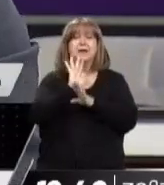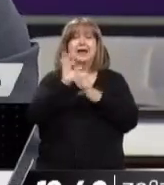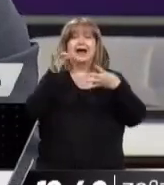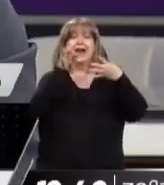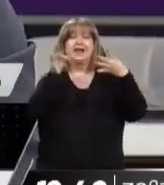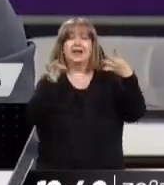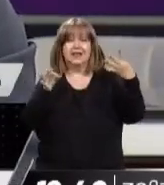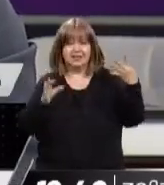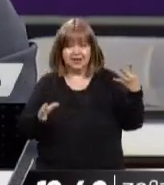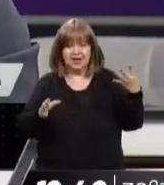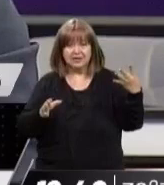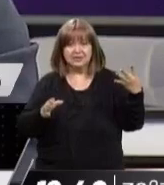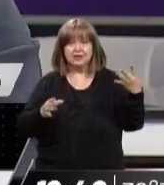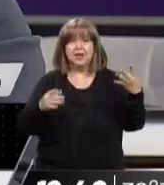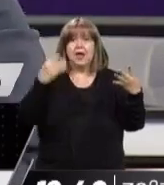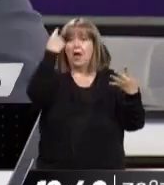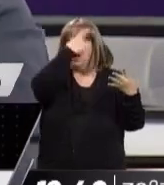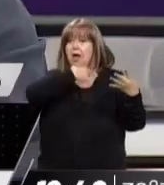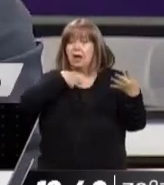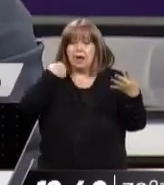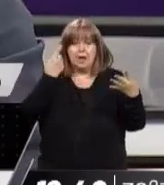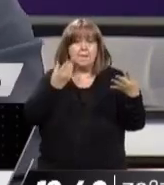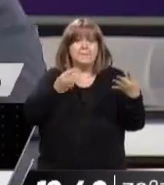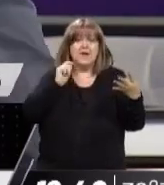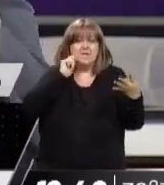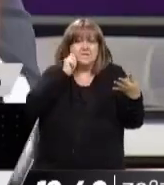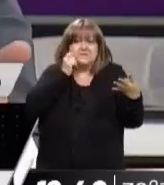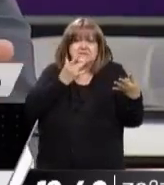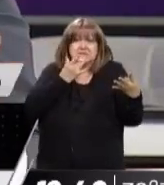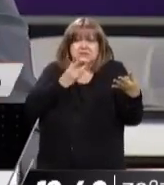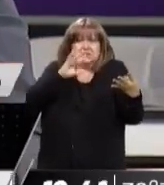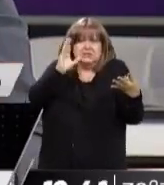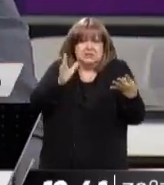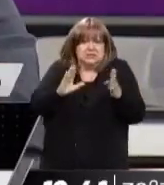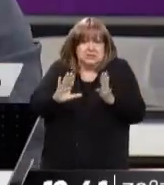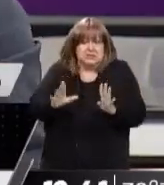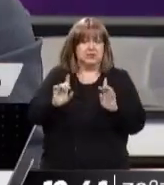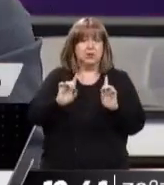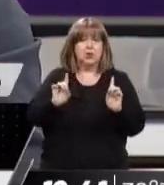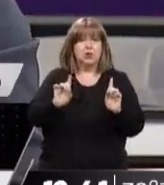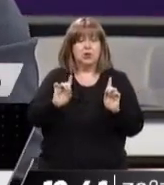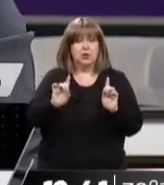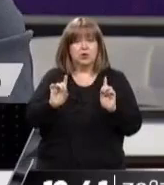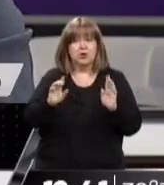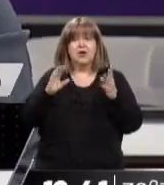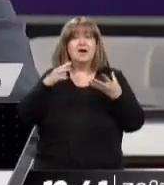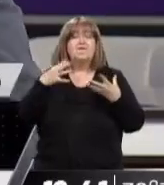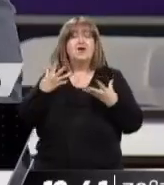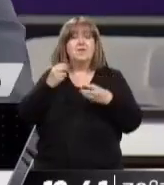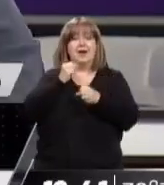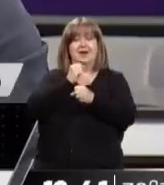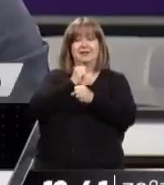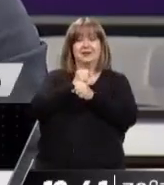Y los parámetros no son la belleza. Pero eso ya lo sabemos hace bastante porque están las leyes al respecto. Lo que hay que hacer es un